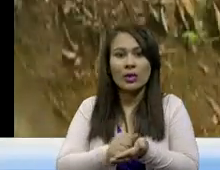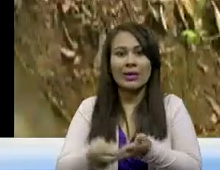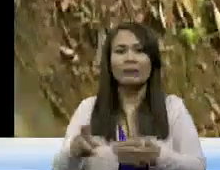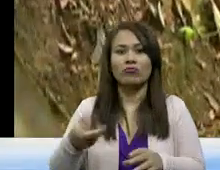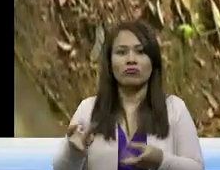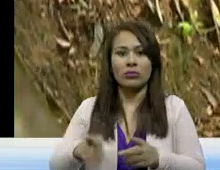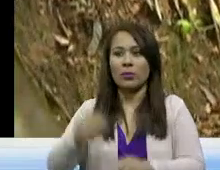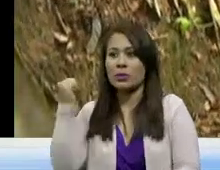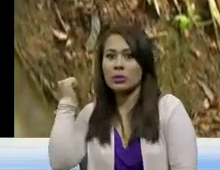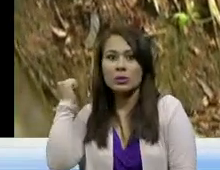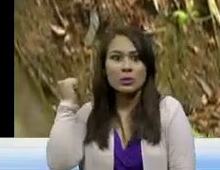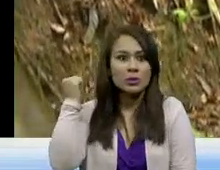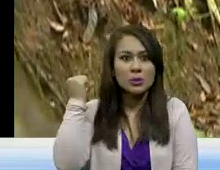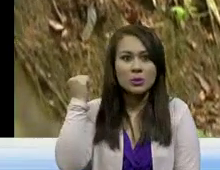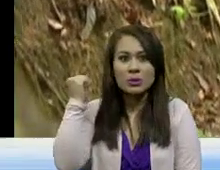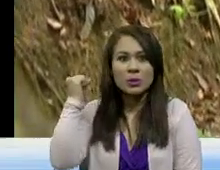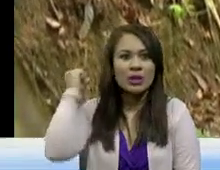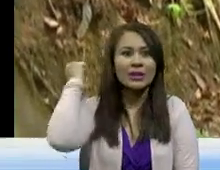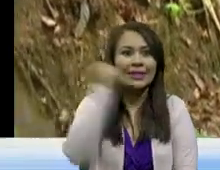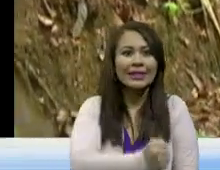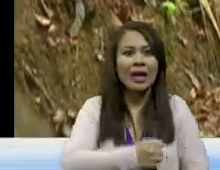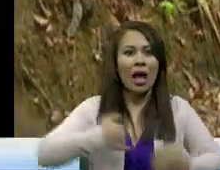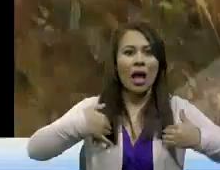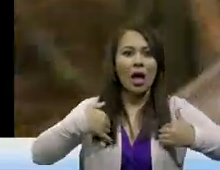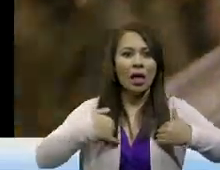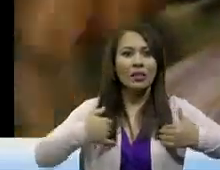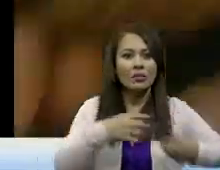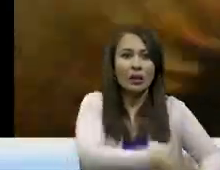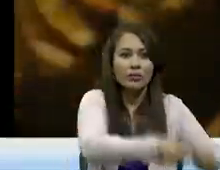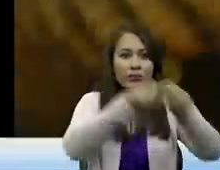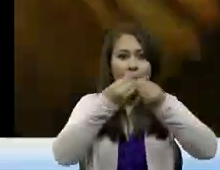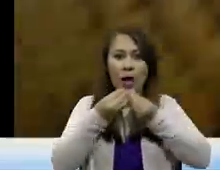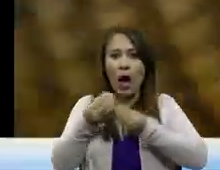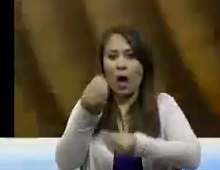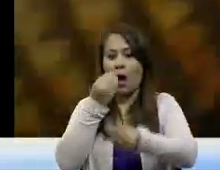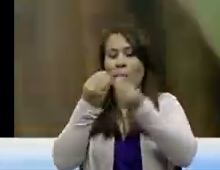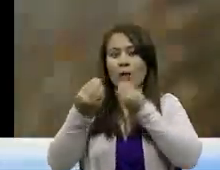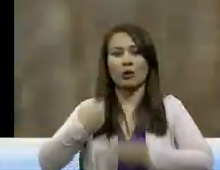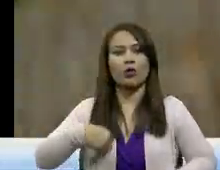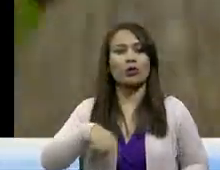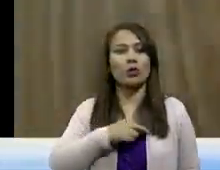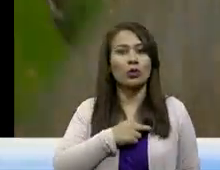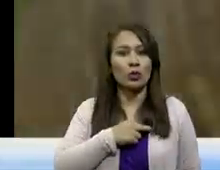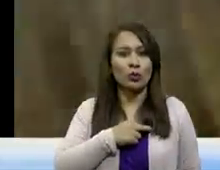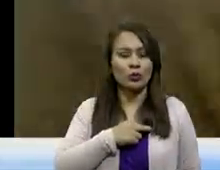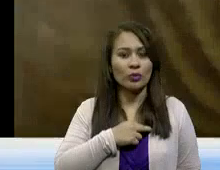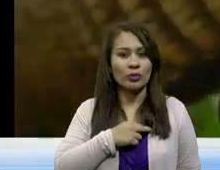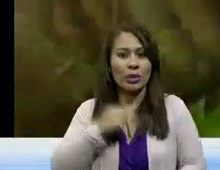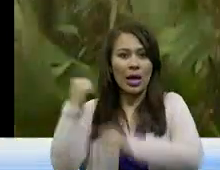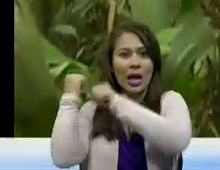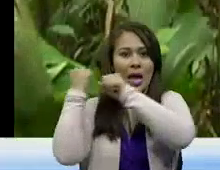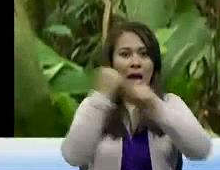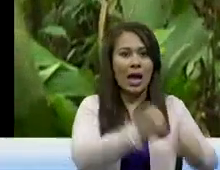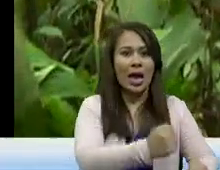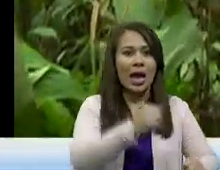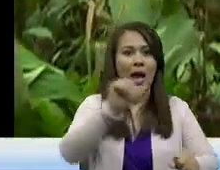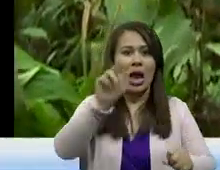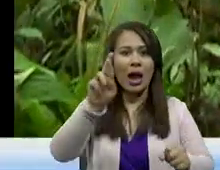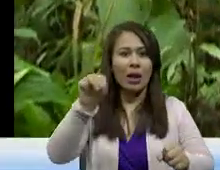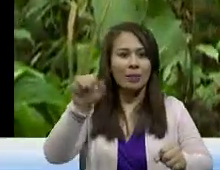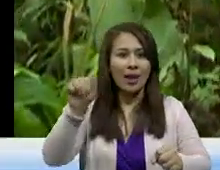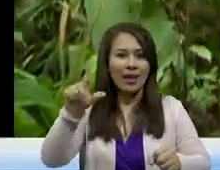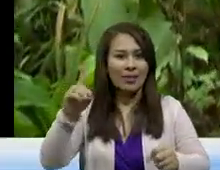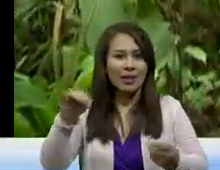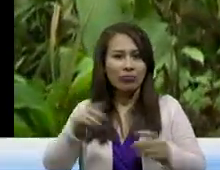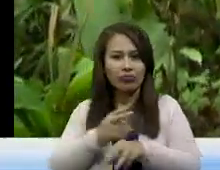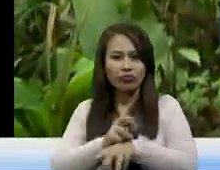que se hace la recolección de los animales para consumo humano, o sea, consumo de las comunidades. Cazamos el armadillo, la guatusa, la